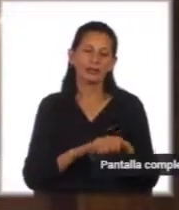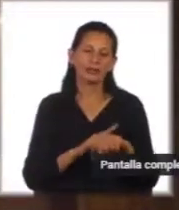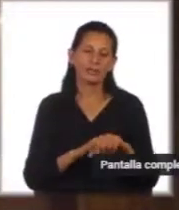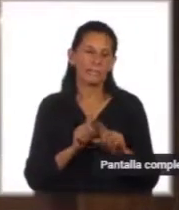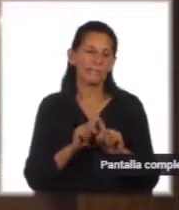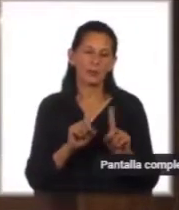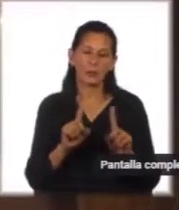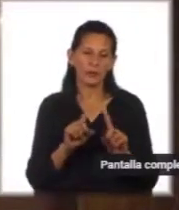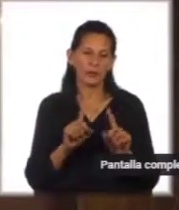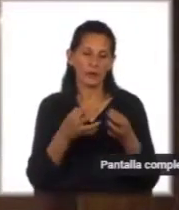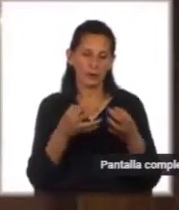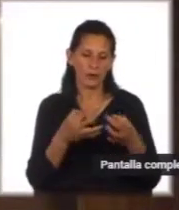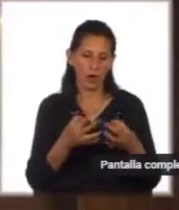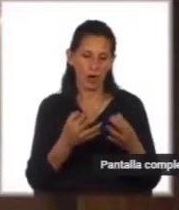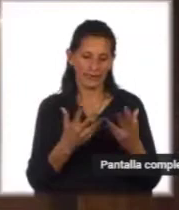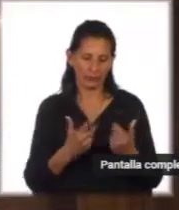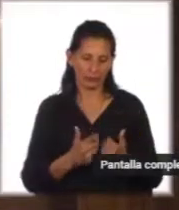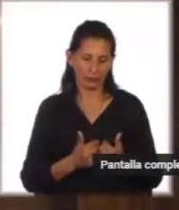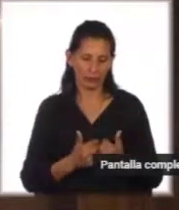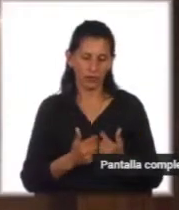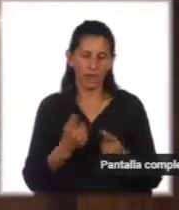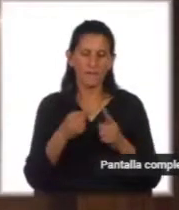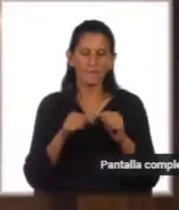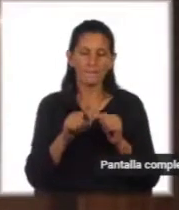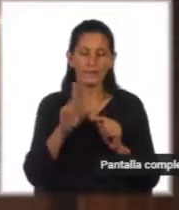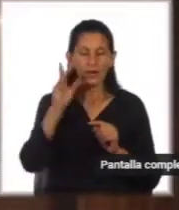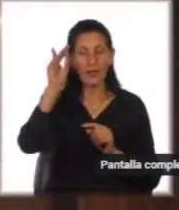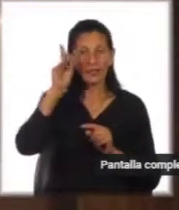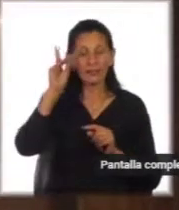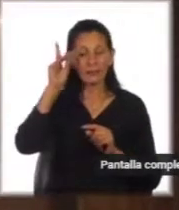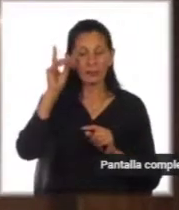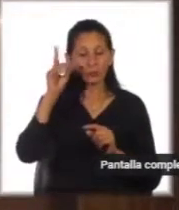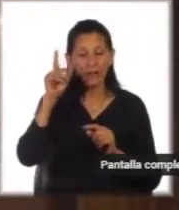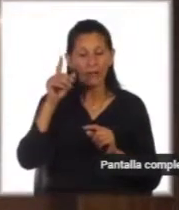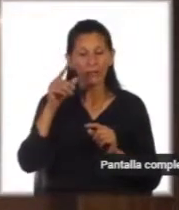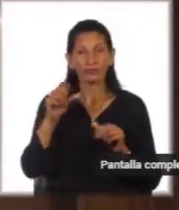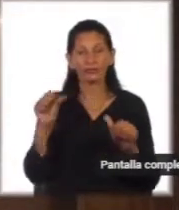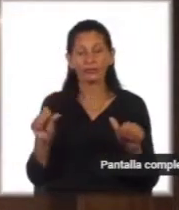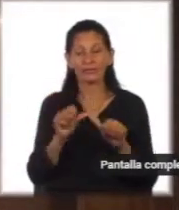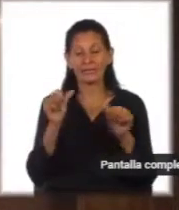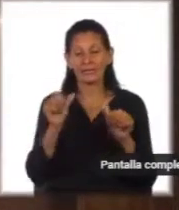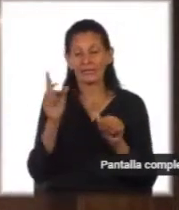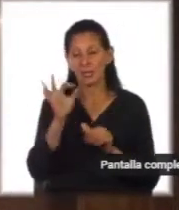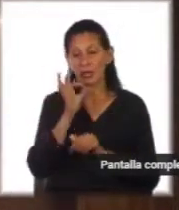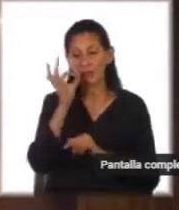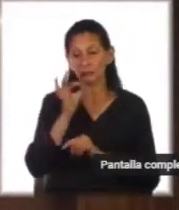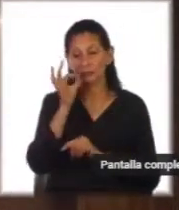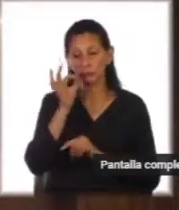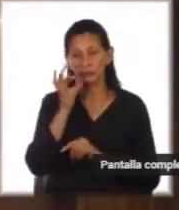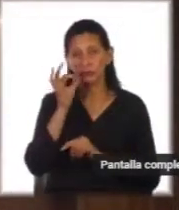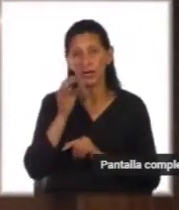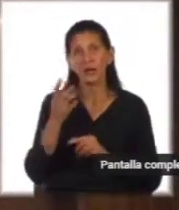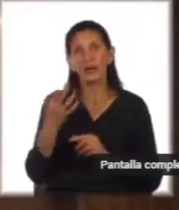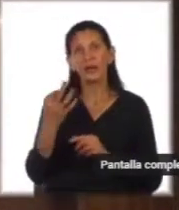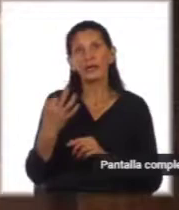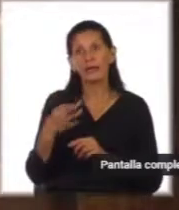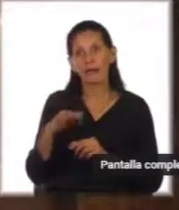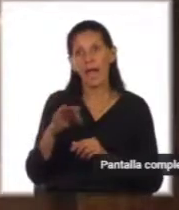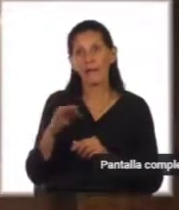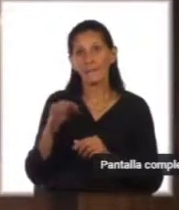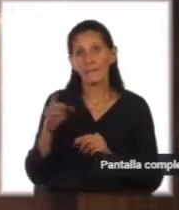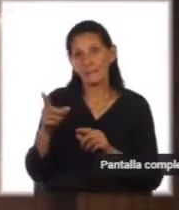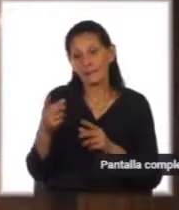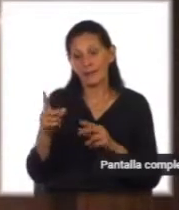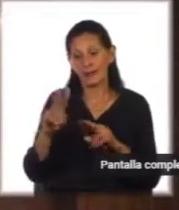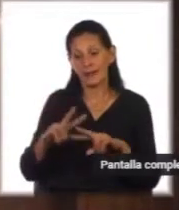correctos. Pero los diputados de la oposición que hicieron uso de la palabra realmente habían analizado